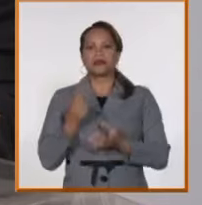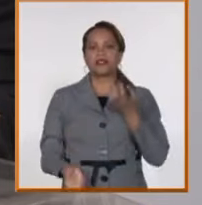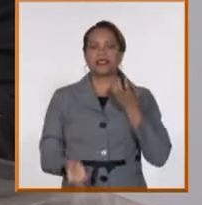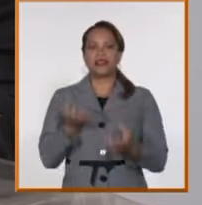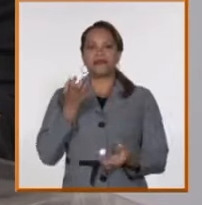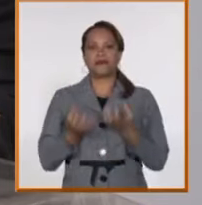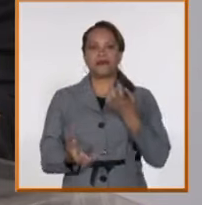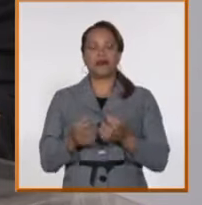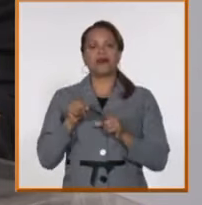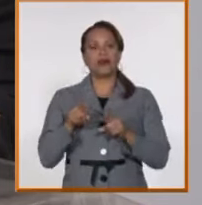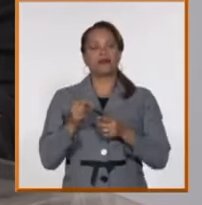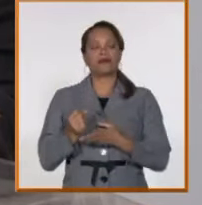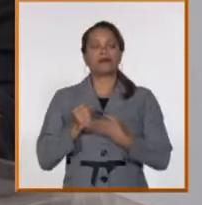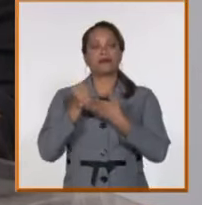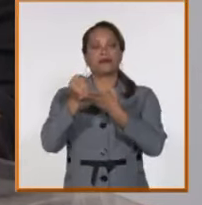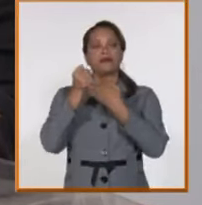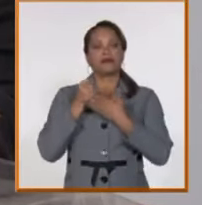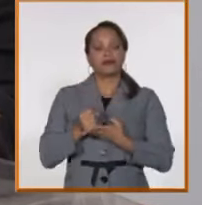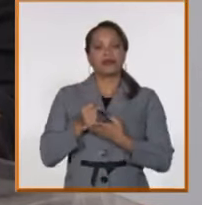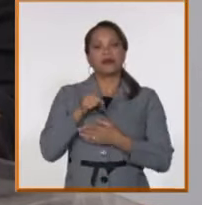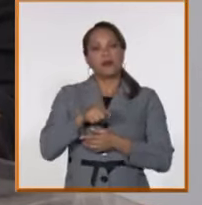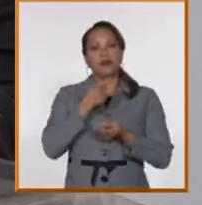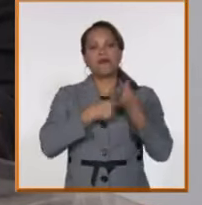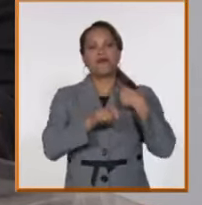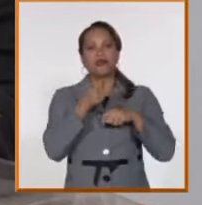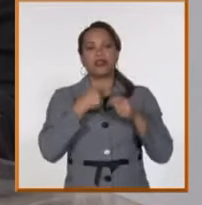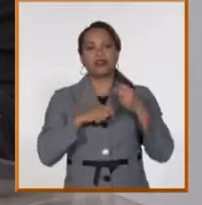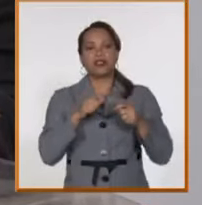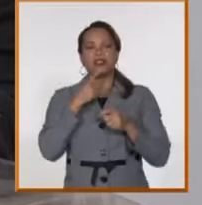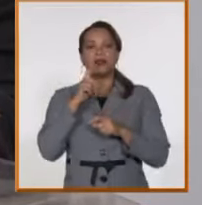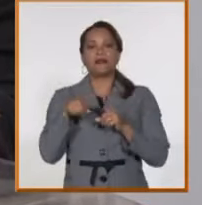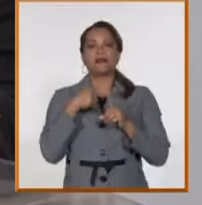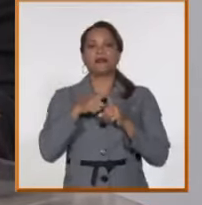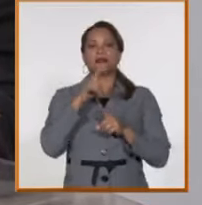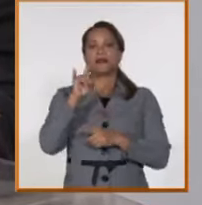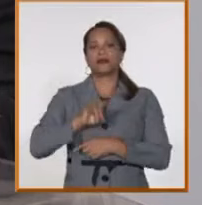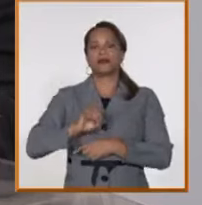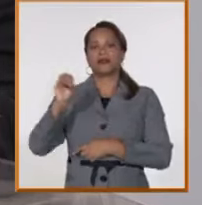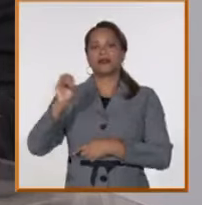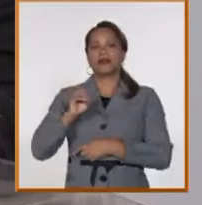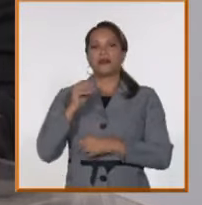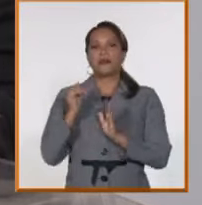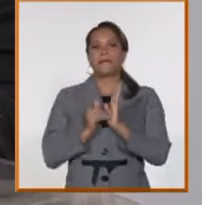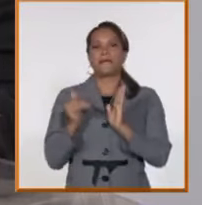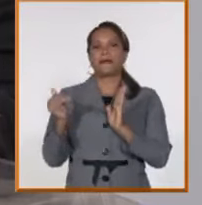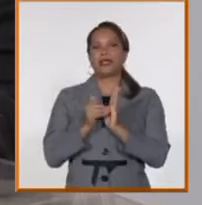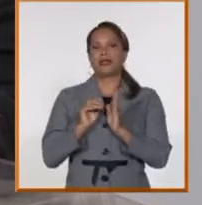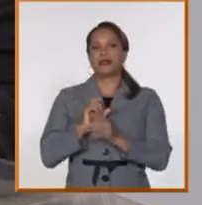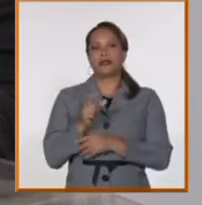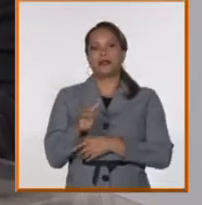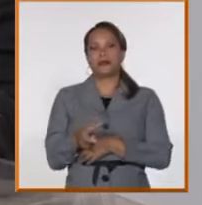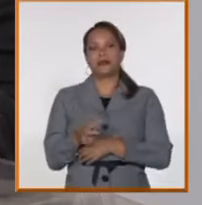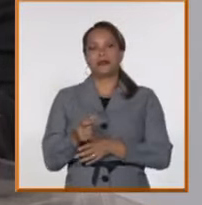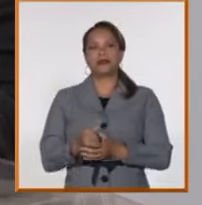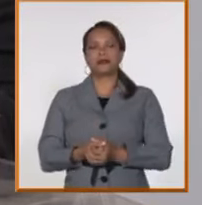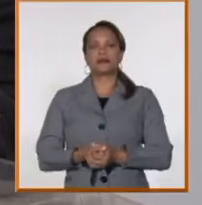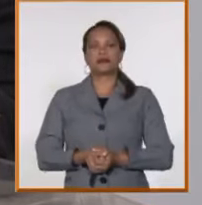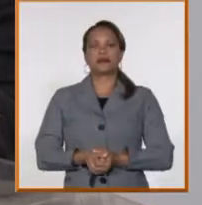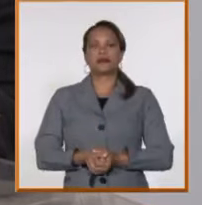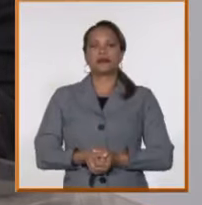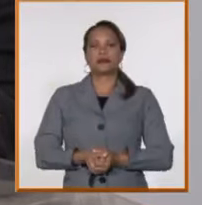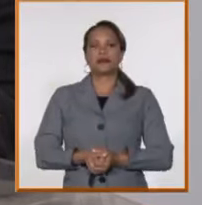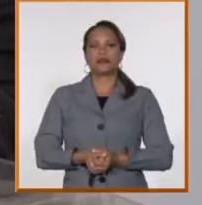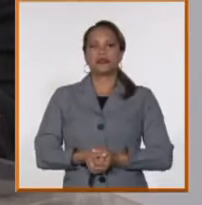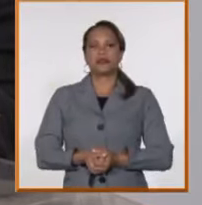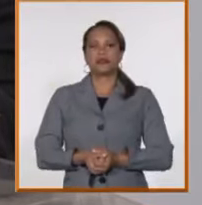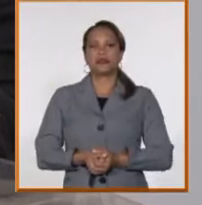y esto nos ha permitido hoy vender 900 más de 900 millones de pesos solamente por el esquema por el mercado ad